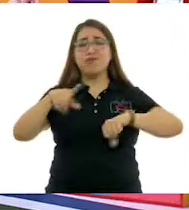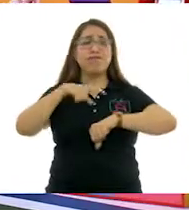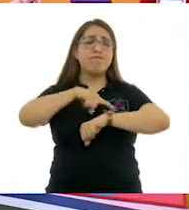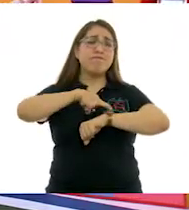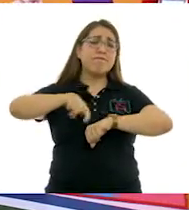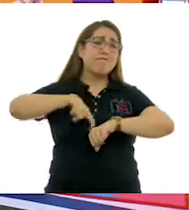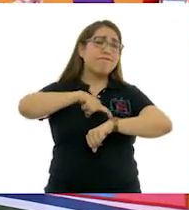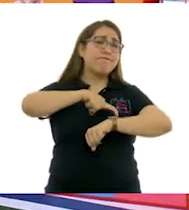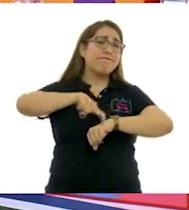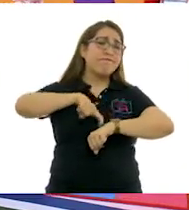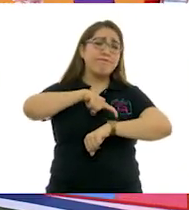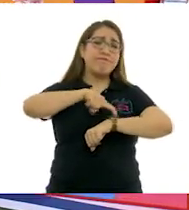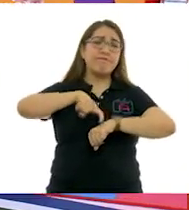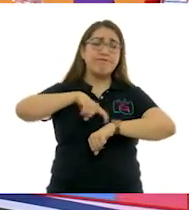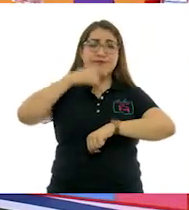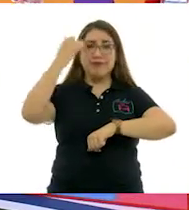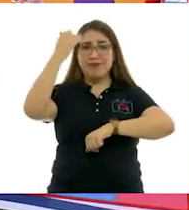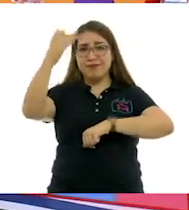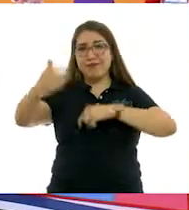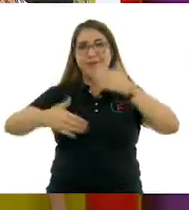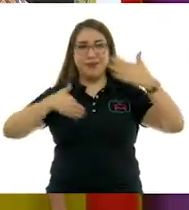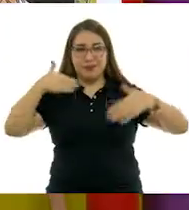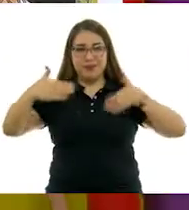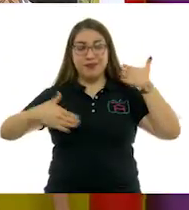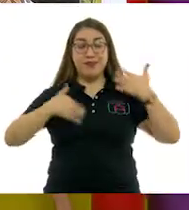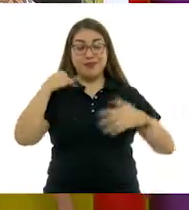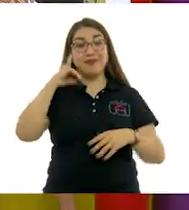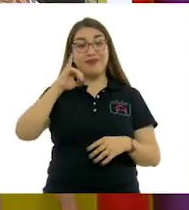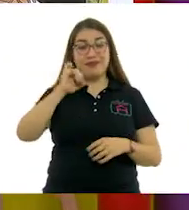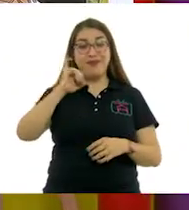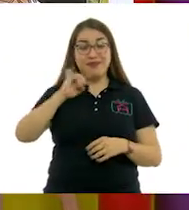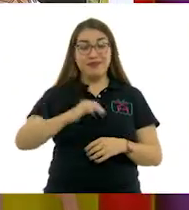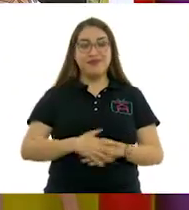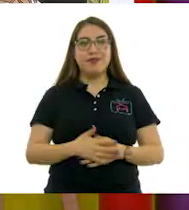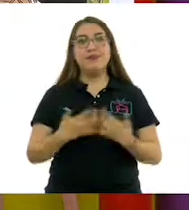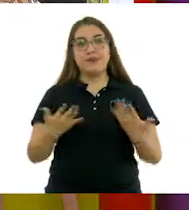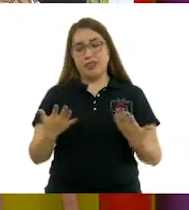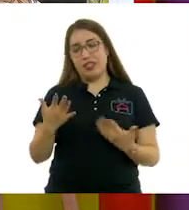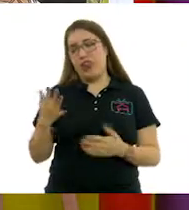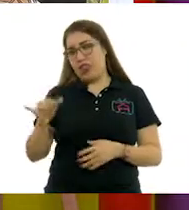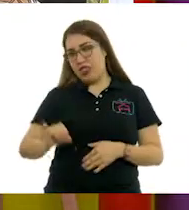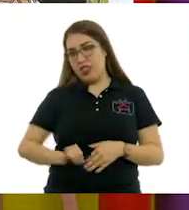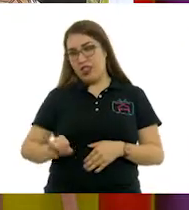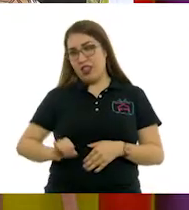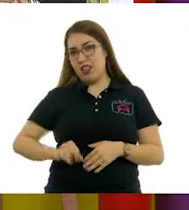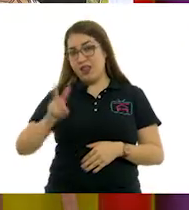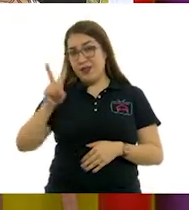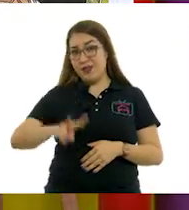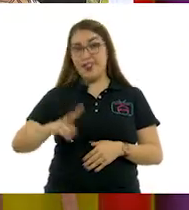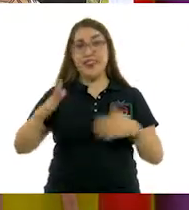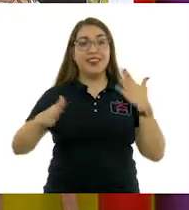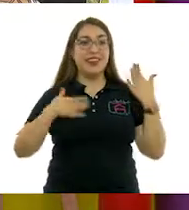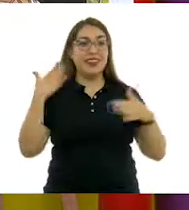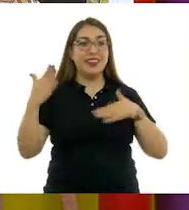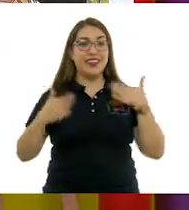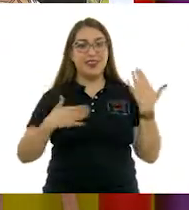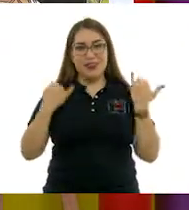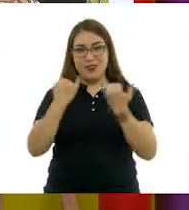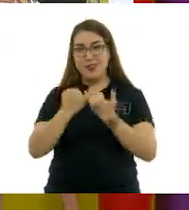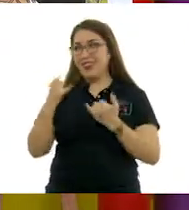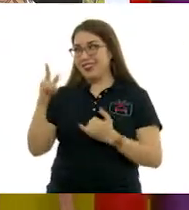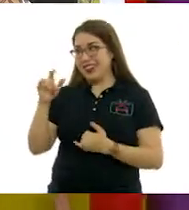horas y horas y horas divirtiéndose así. Así es, entonces, pues es muy interesante, ¿verdad? Y divertido, como lo dijo